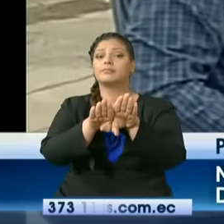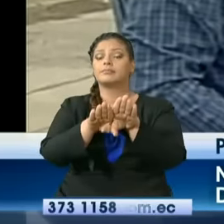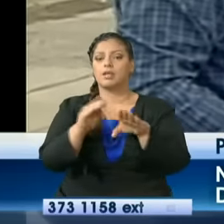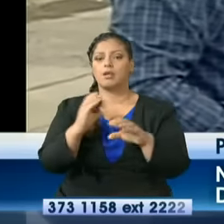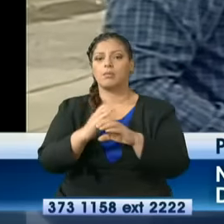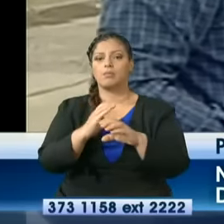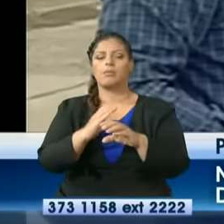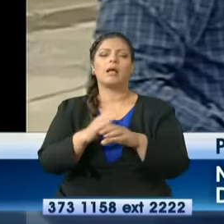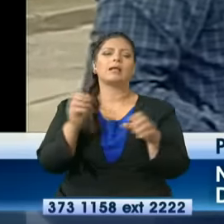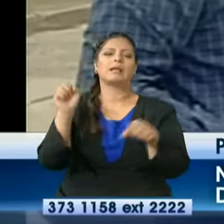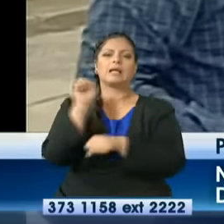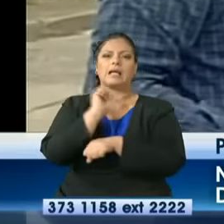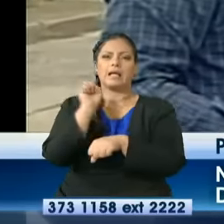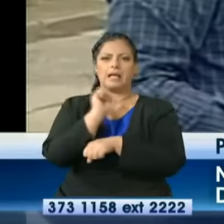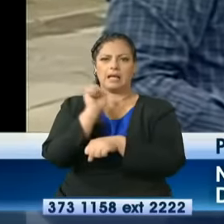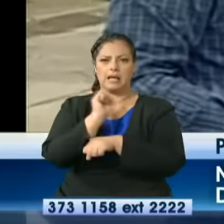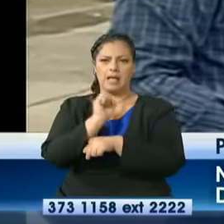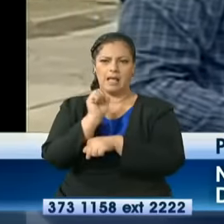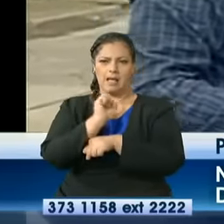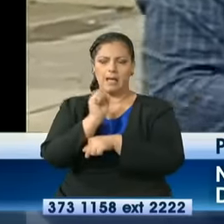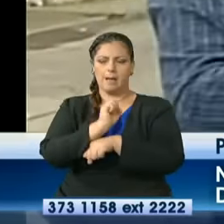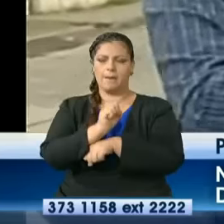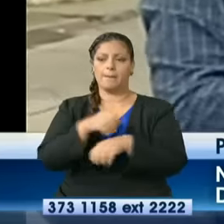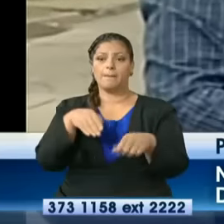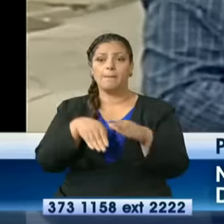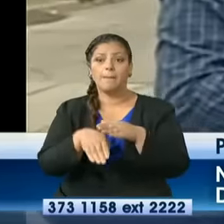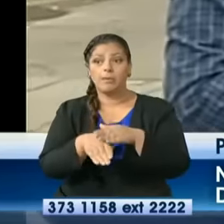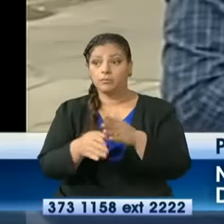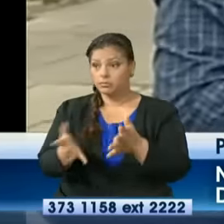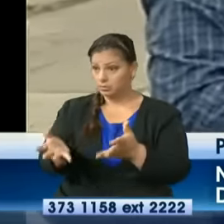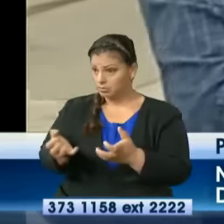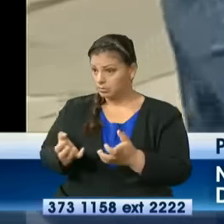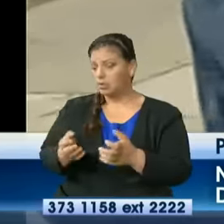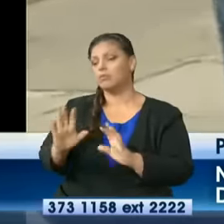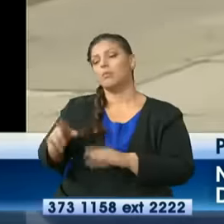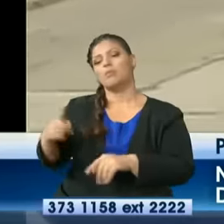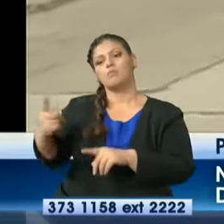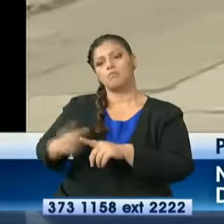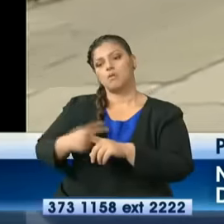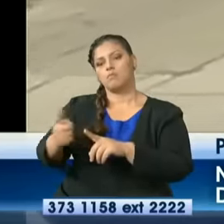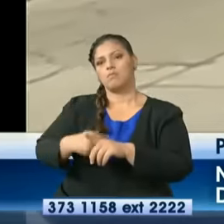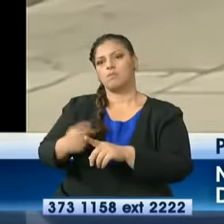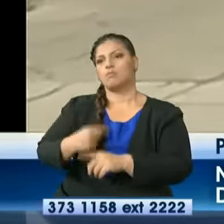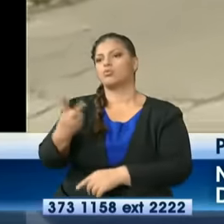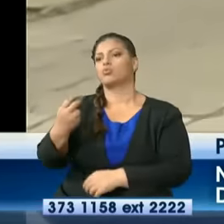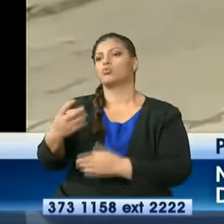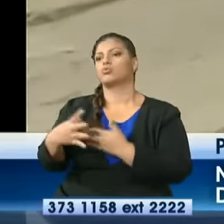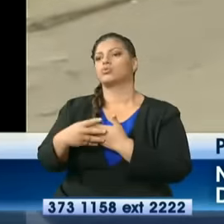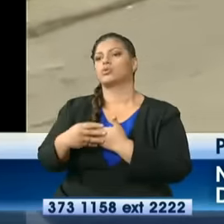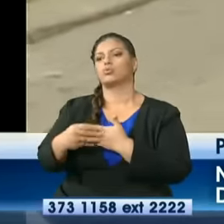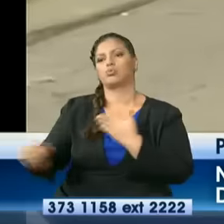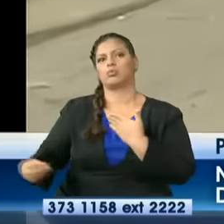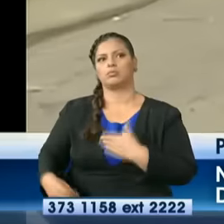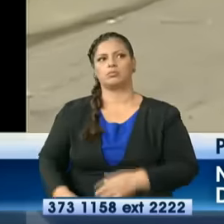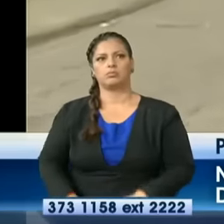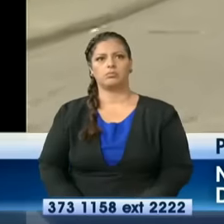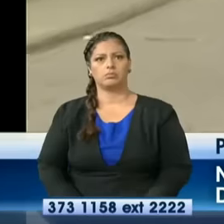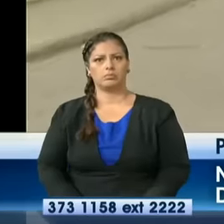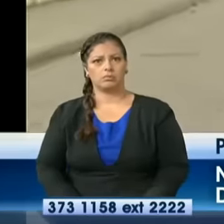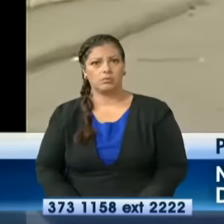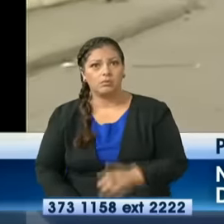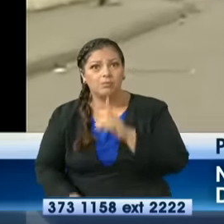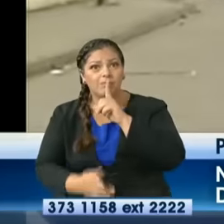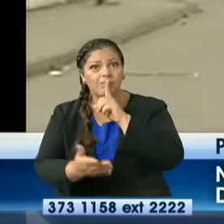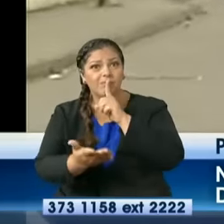pequeños para ingresar, $12. ¿Quién cobraba? La administración. ¿Y lo aceptó? Y lo aceptó el abogado de la administración. Eso es ilegal. Obviamente que es